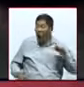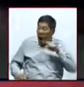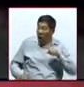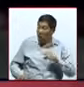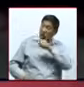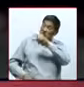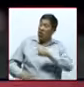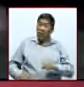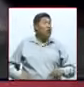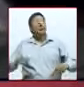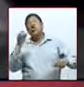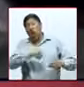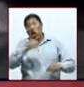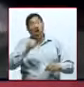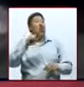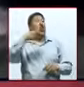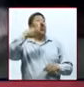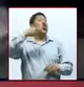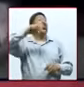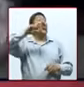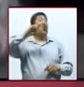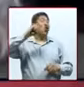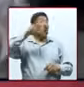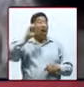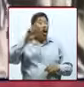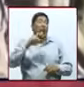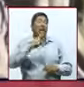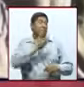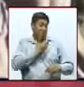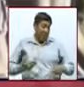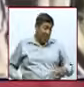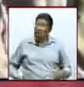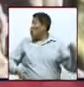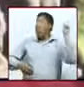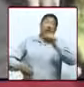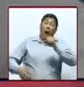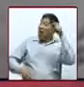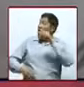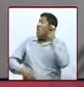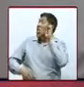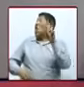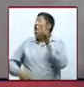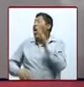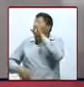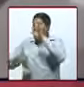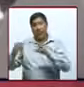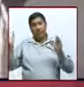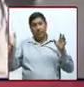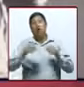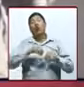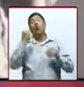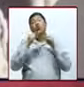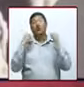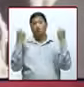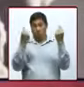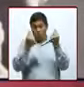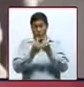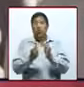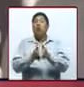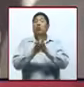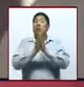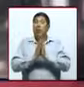el presidente nacional del Movimiento al Socialismo. También estaba presente otro grupo de activistas que pedían